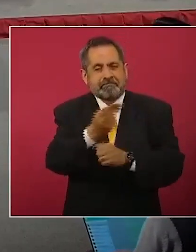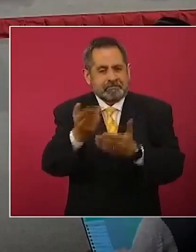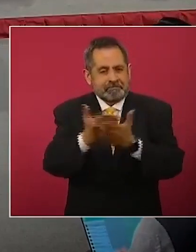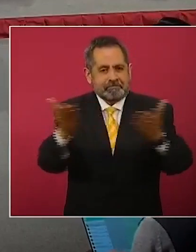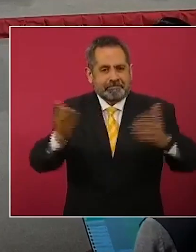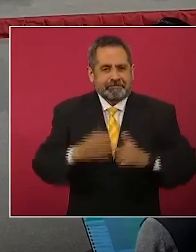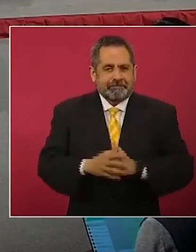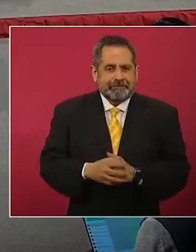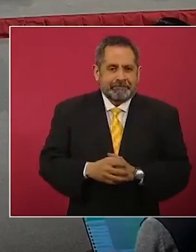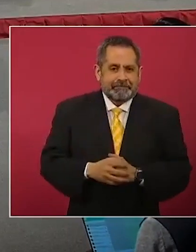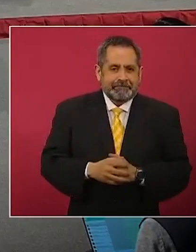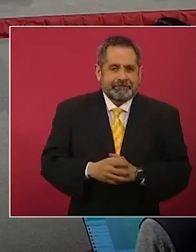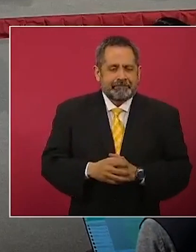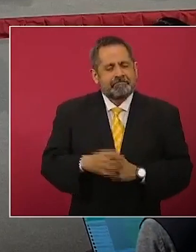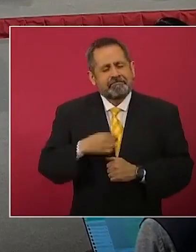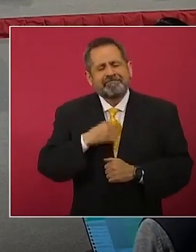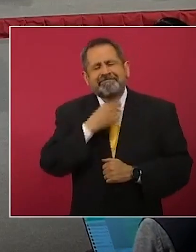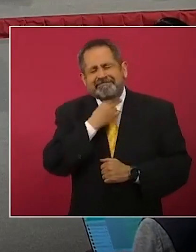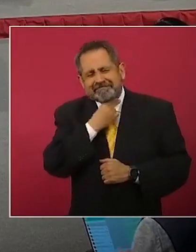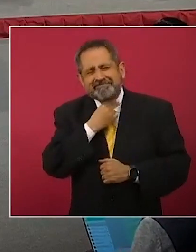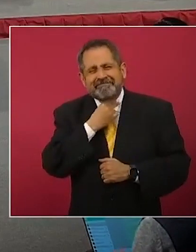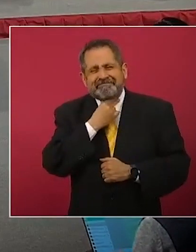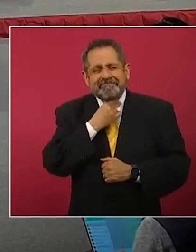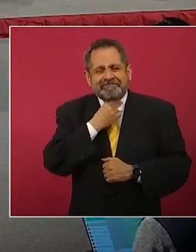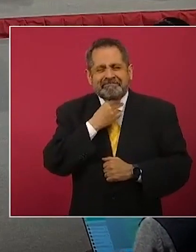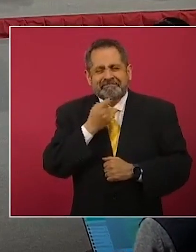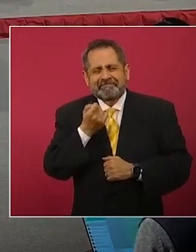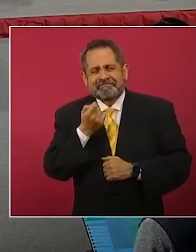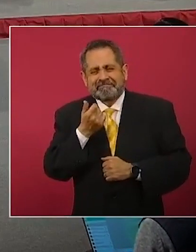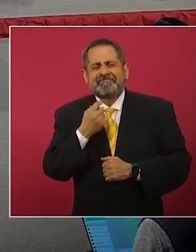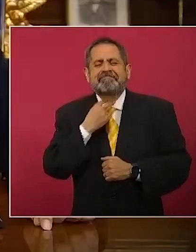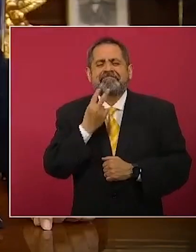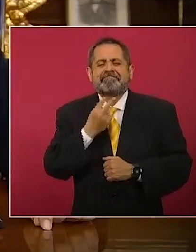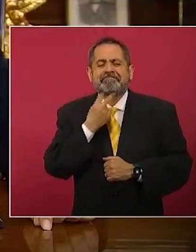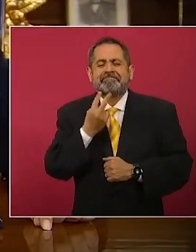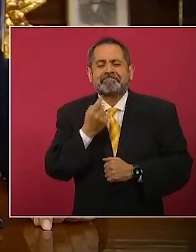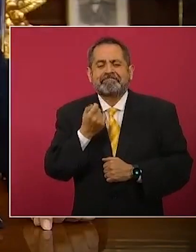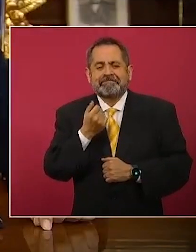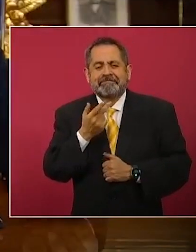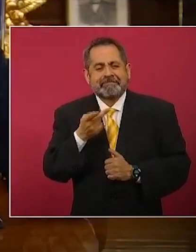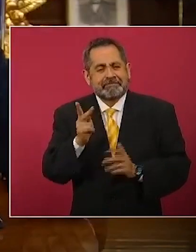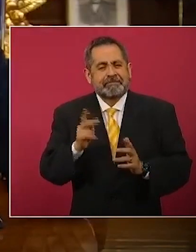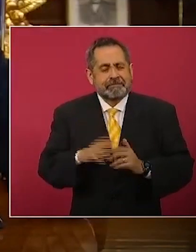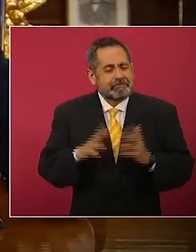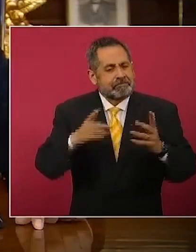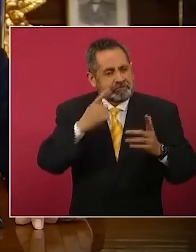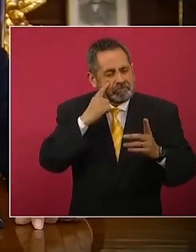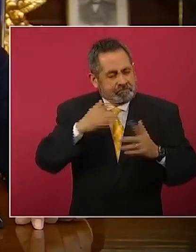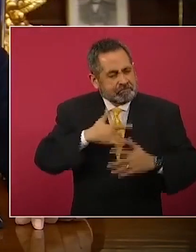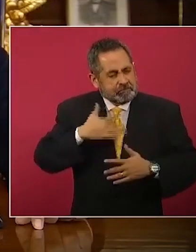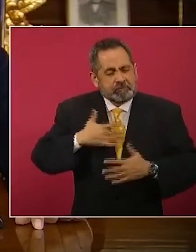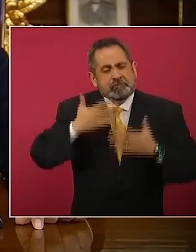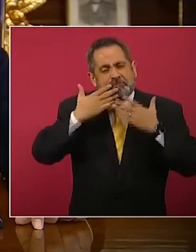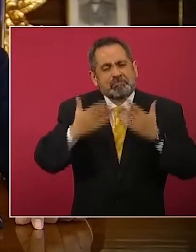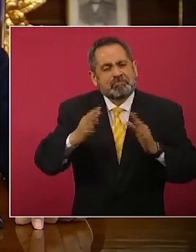ronco, afónico, pero fíjense que bien.